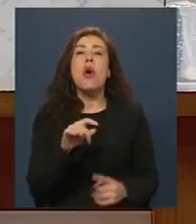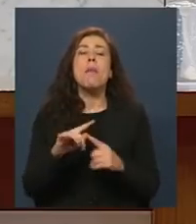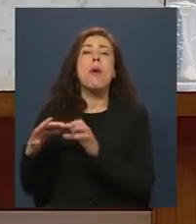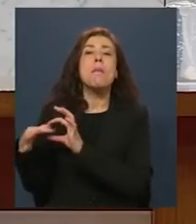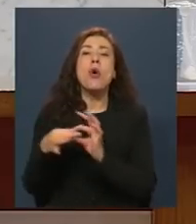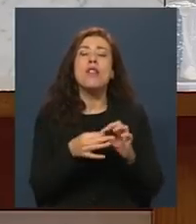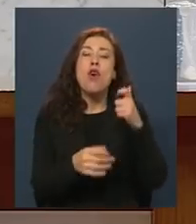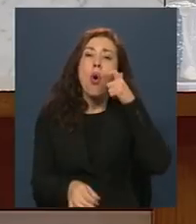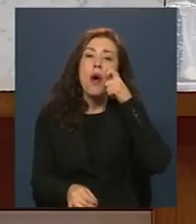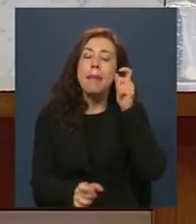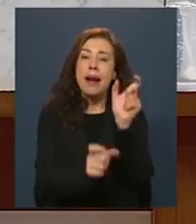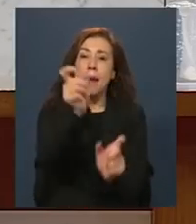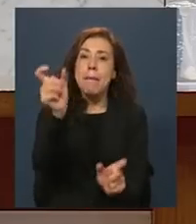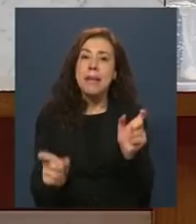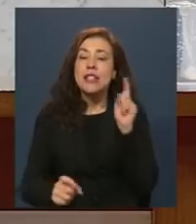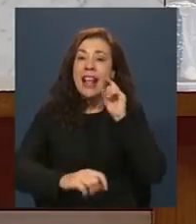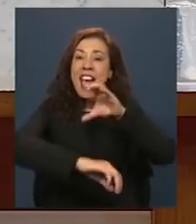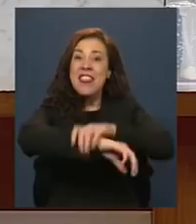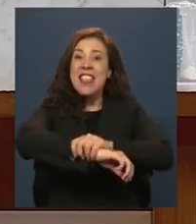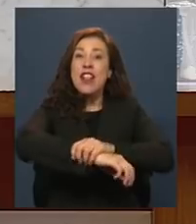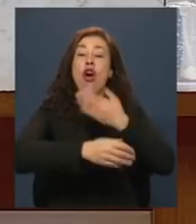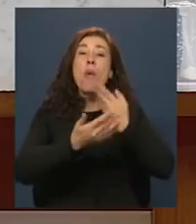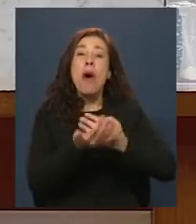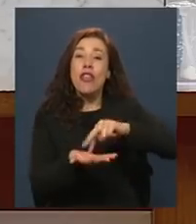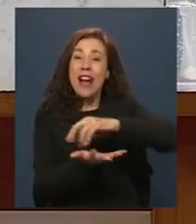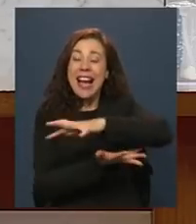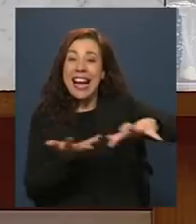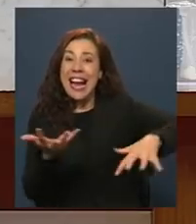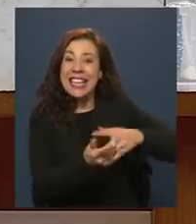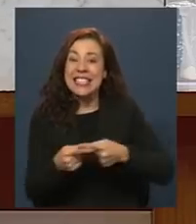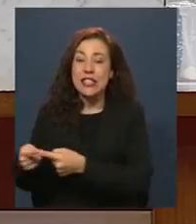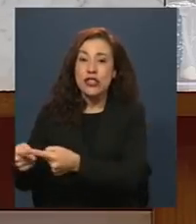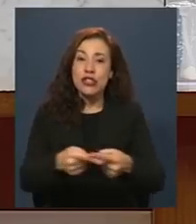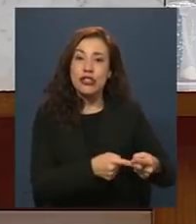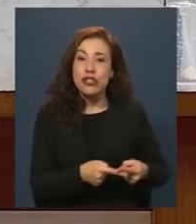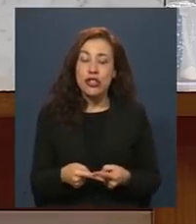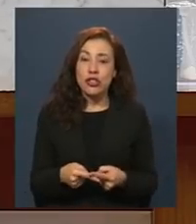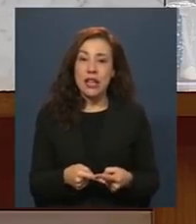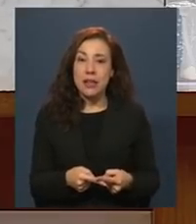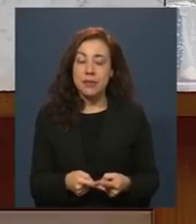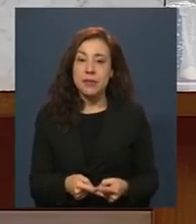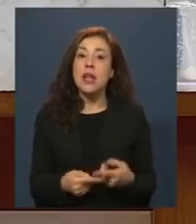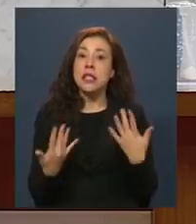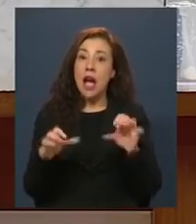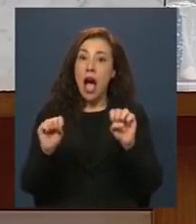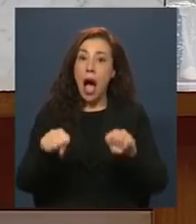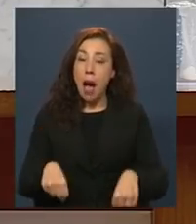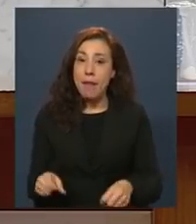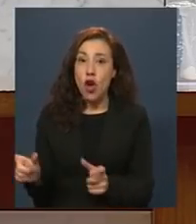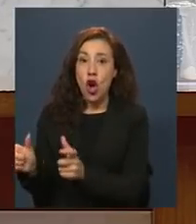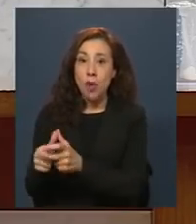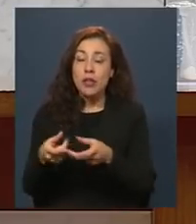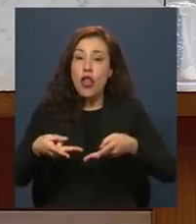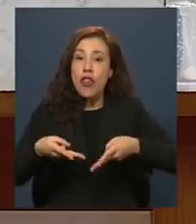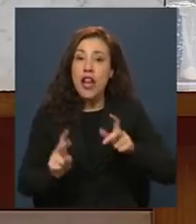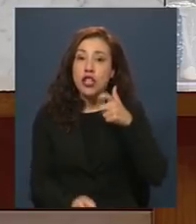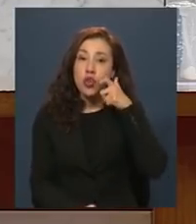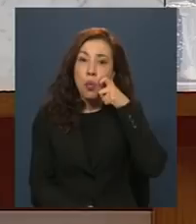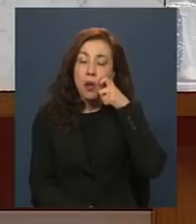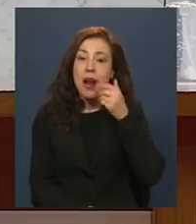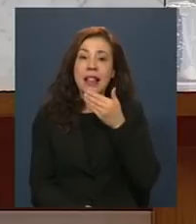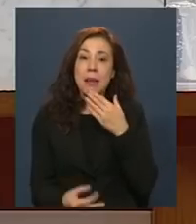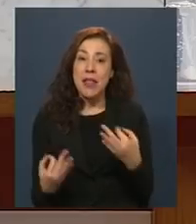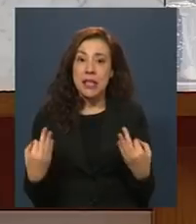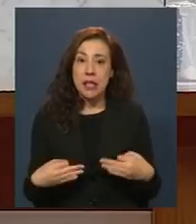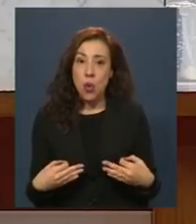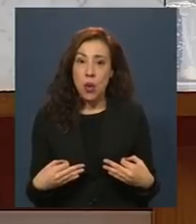humanitarias a las personas detenidas durante el estallido social. Ha sido aprobado por las comisiones de Derechos Humanos y de